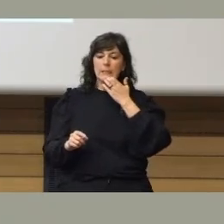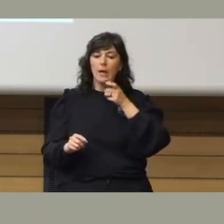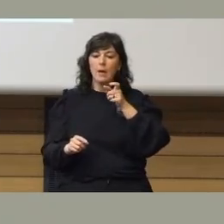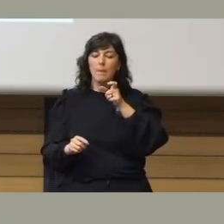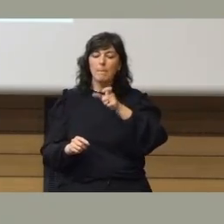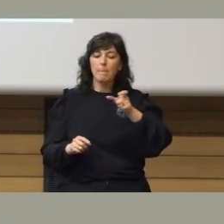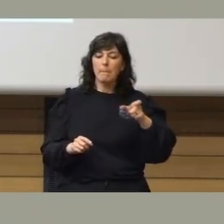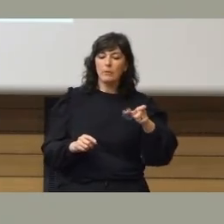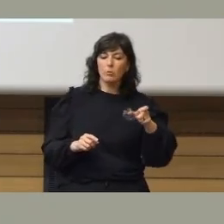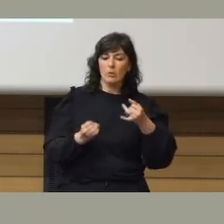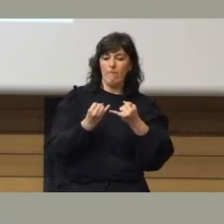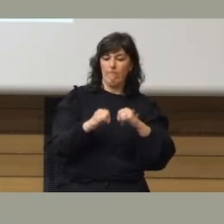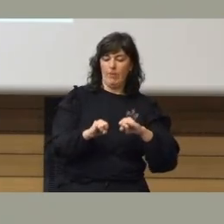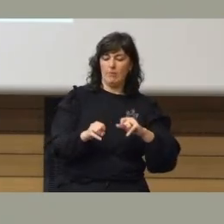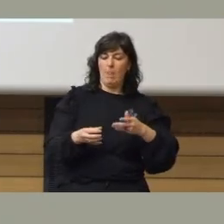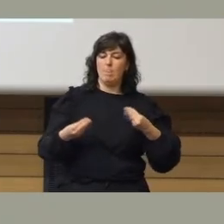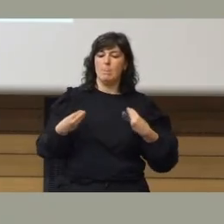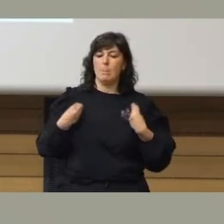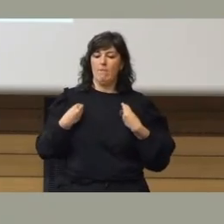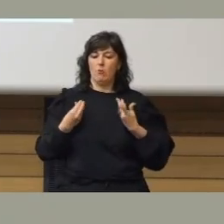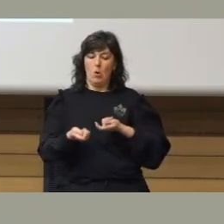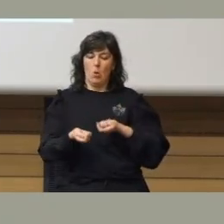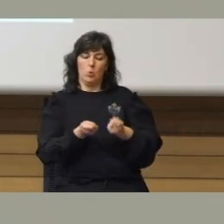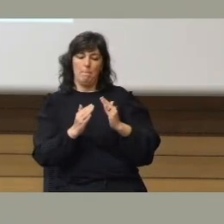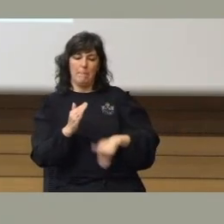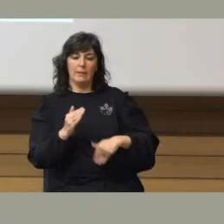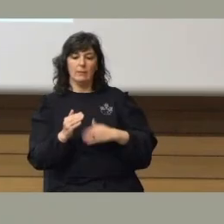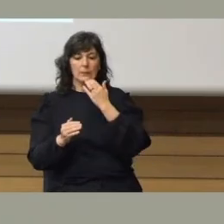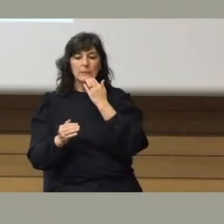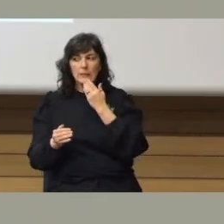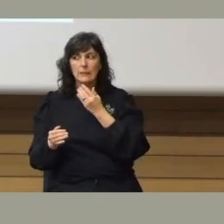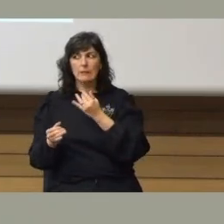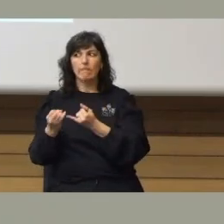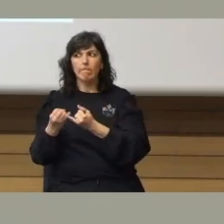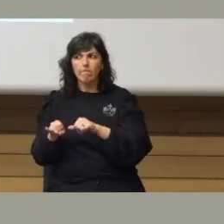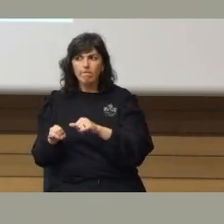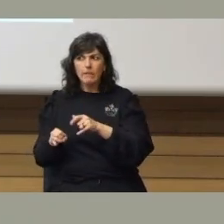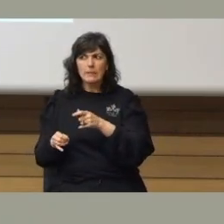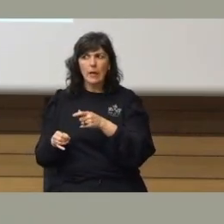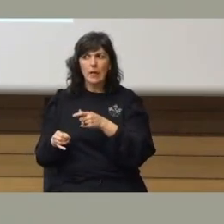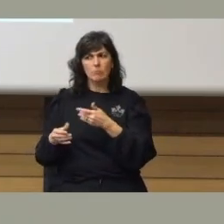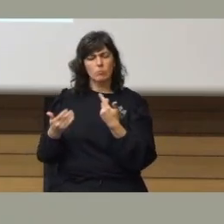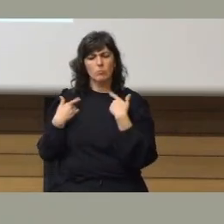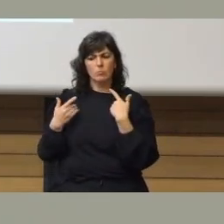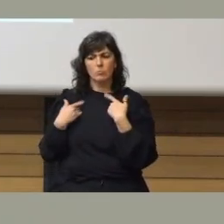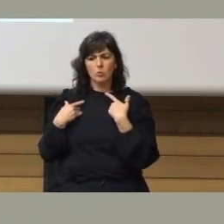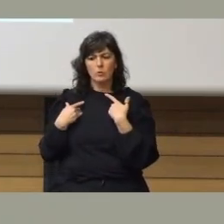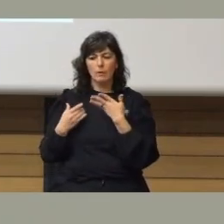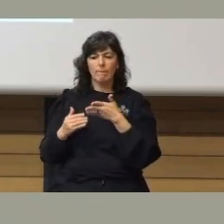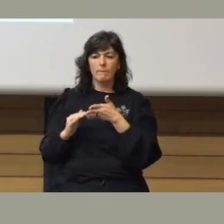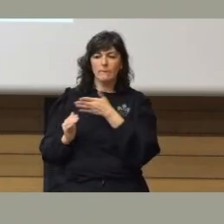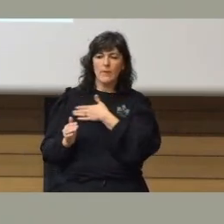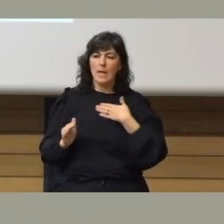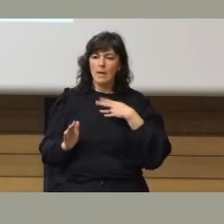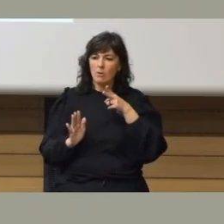menos controladores. Los que lo han pasado mal querrán poner un montón de normas, un montón de policías. Y nunca llegaremos a un